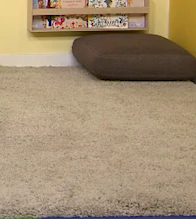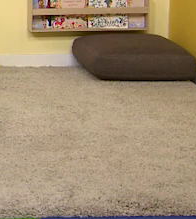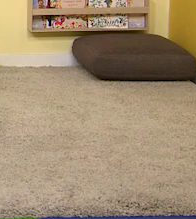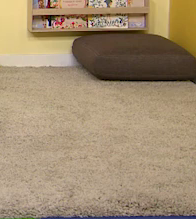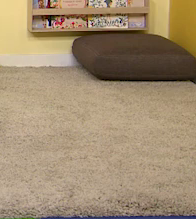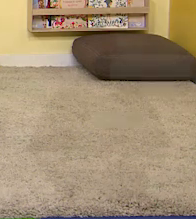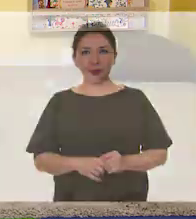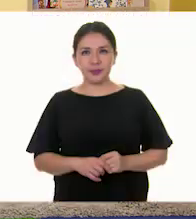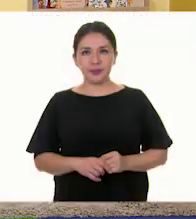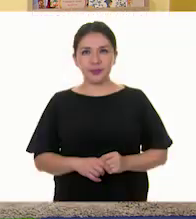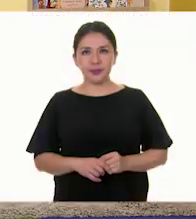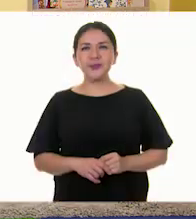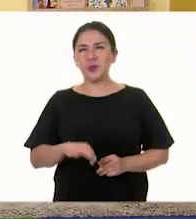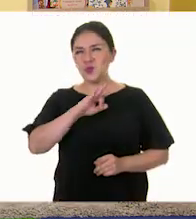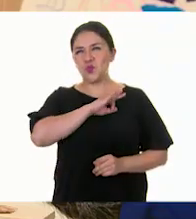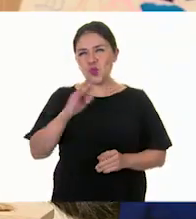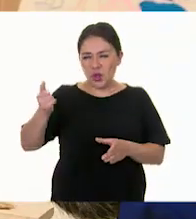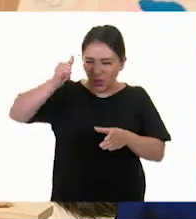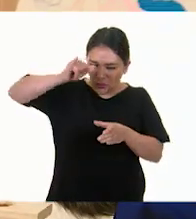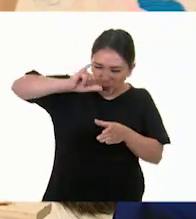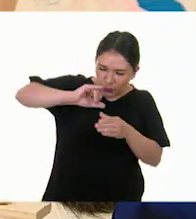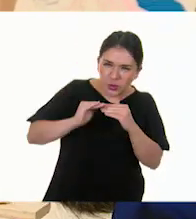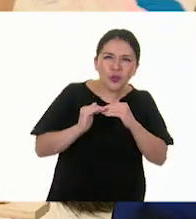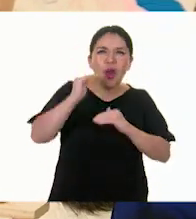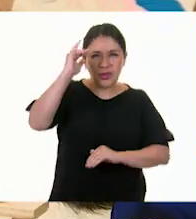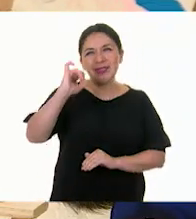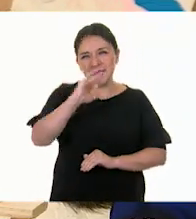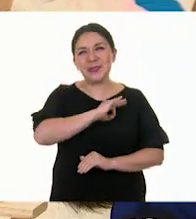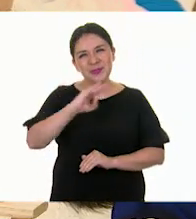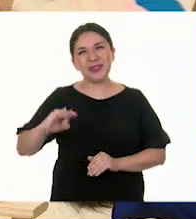¡Ay, sí cabe todo! Yo pensé que todavía, ¿no? Pónsela toda.